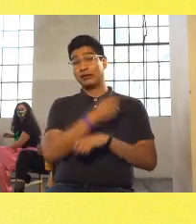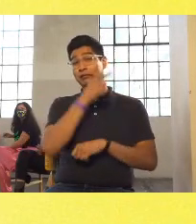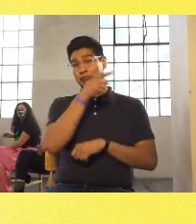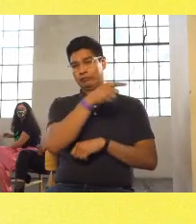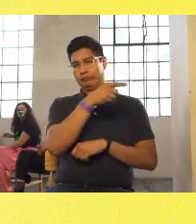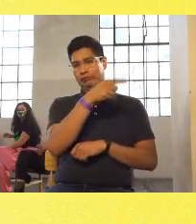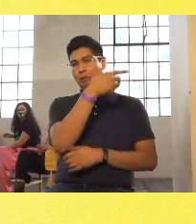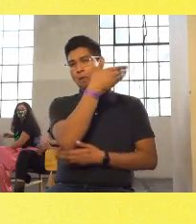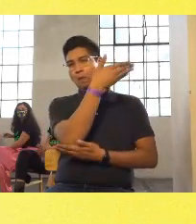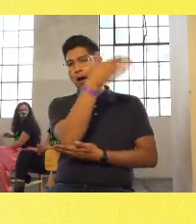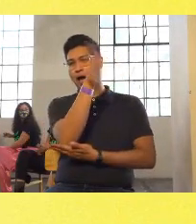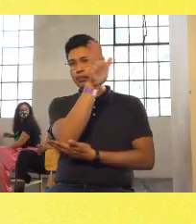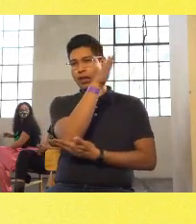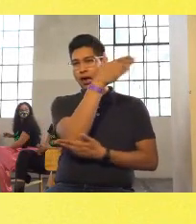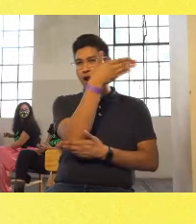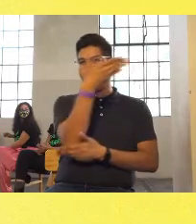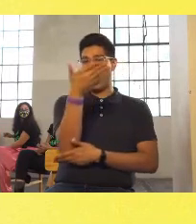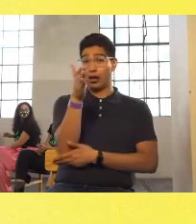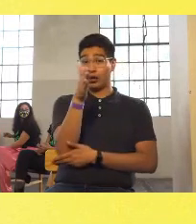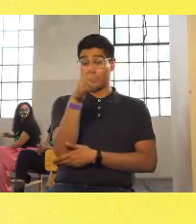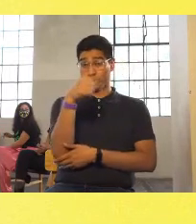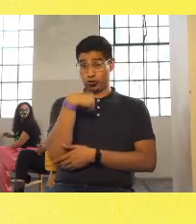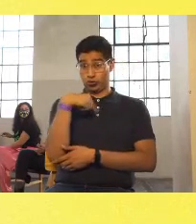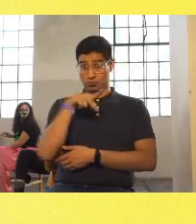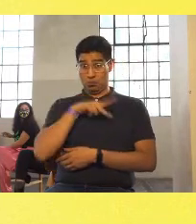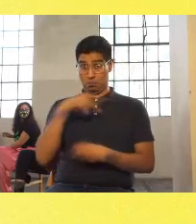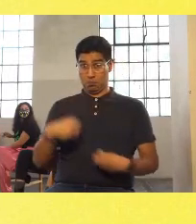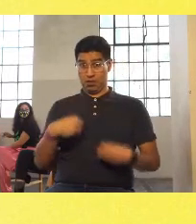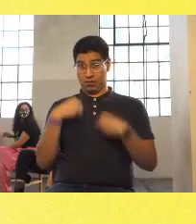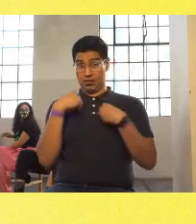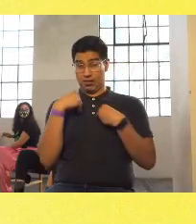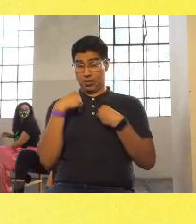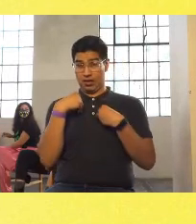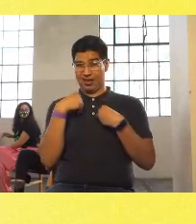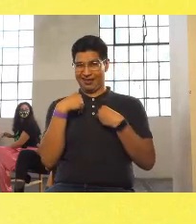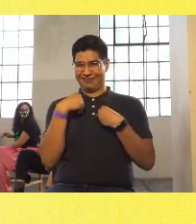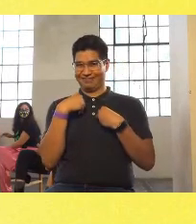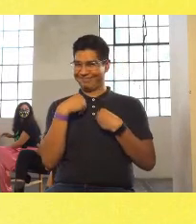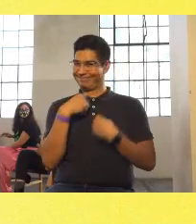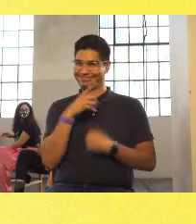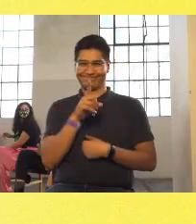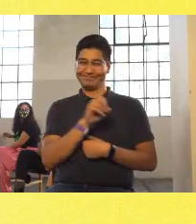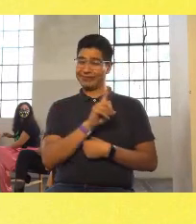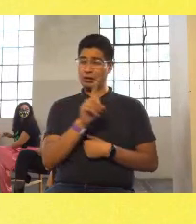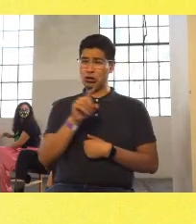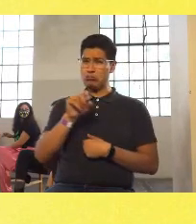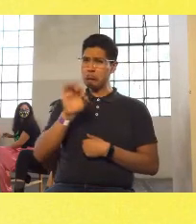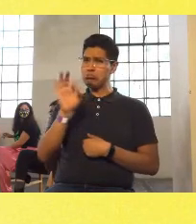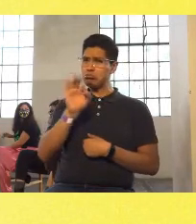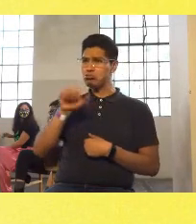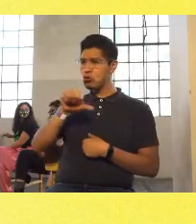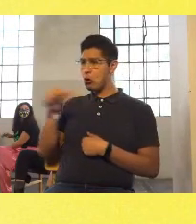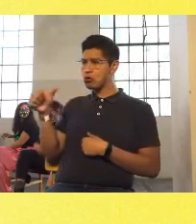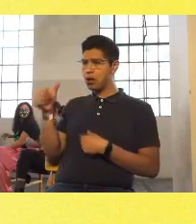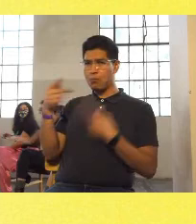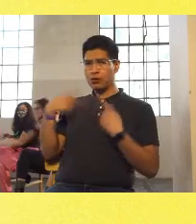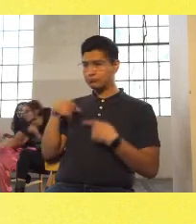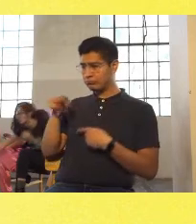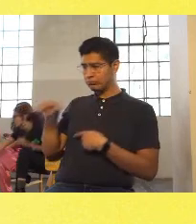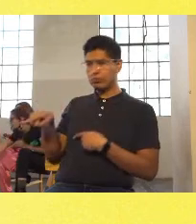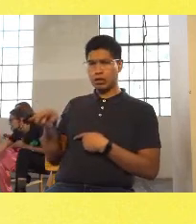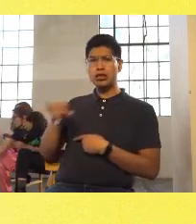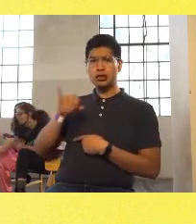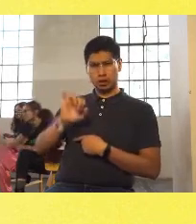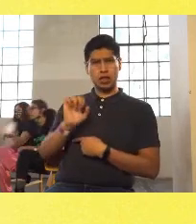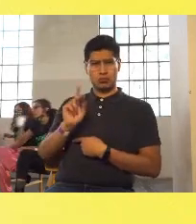me... yo no daría la vida por esa bandera. Yo daría la vida por otra persona, pero no por una bandera que es un pedacito de trapo. Y